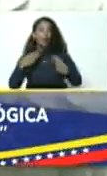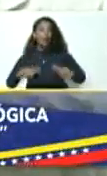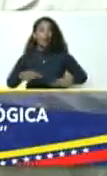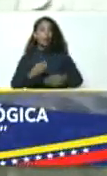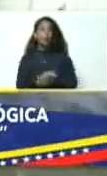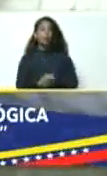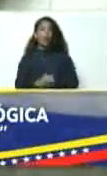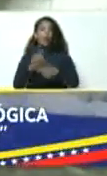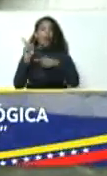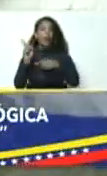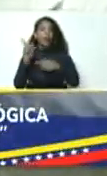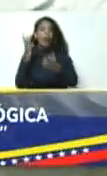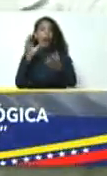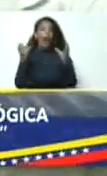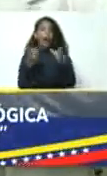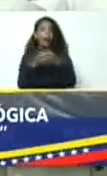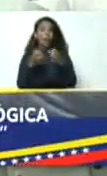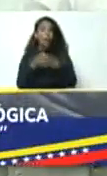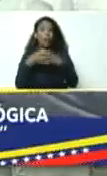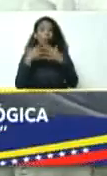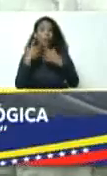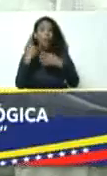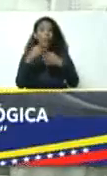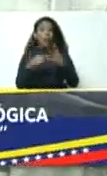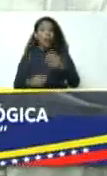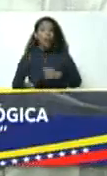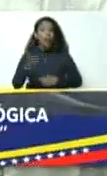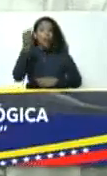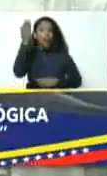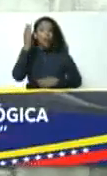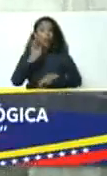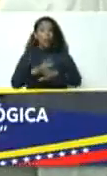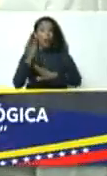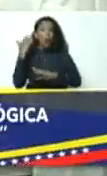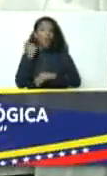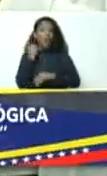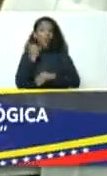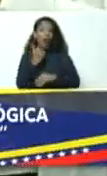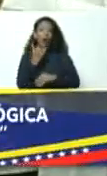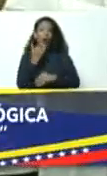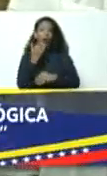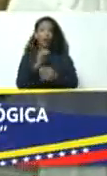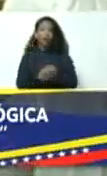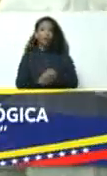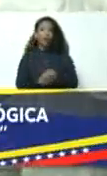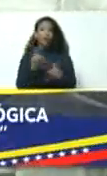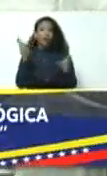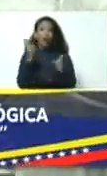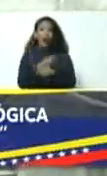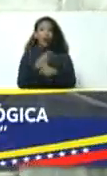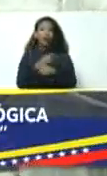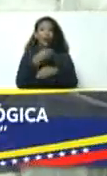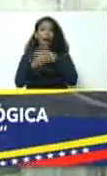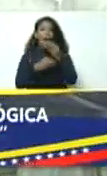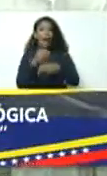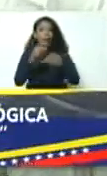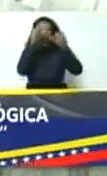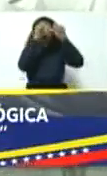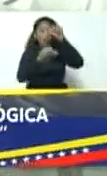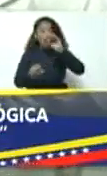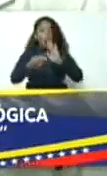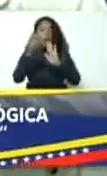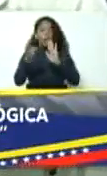suma importancia, ya que en la patología oncológica brinda un diagnóstico